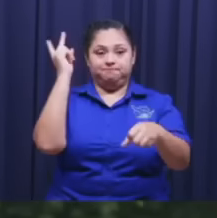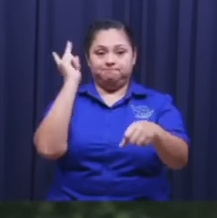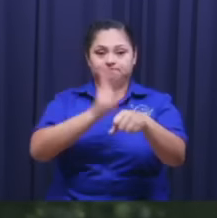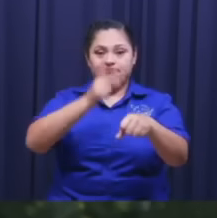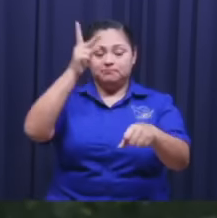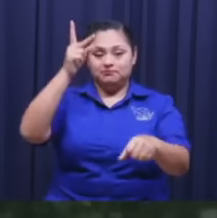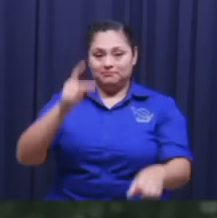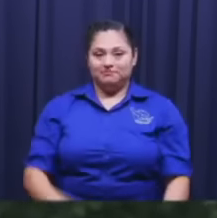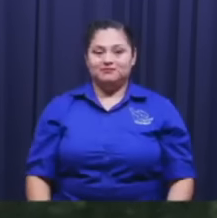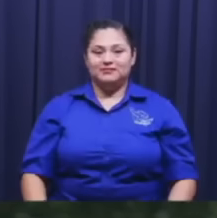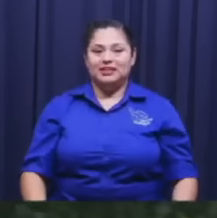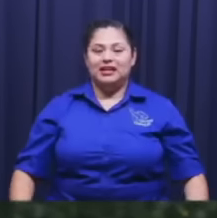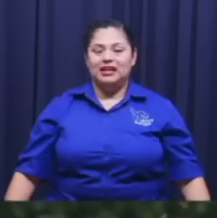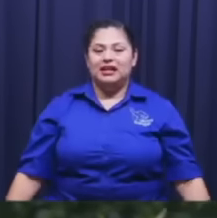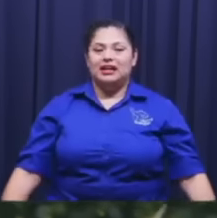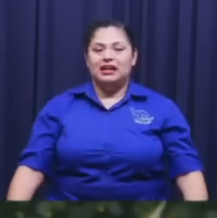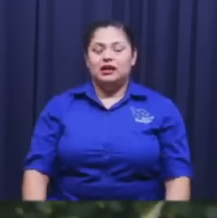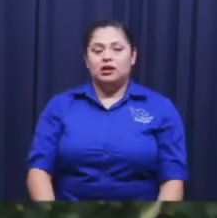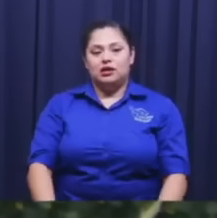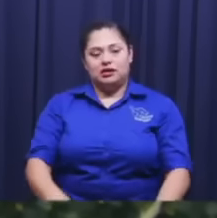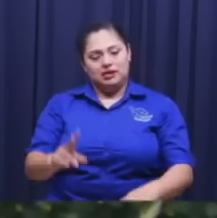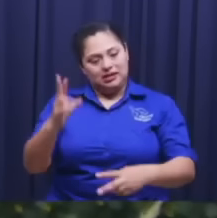Vuelve otra vez a la carga.